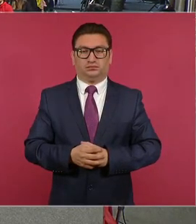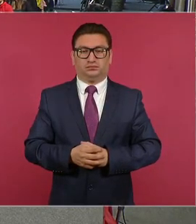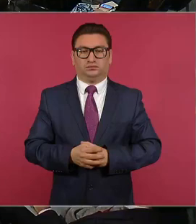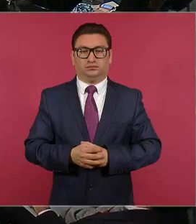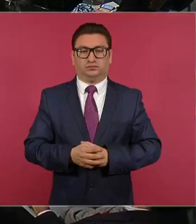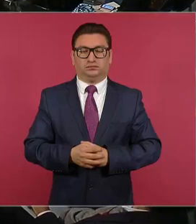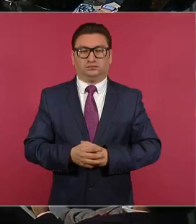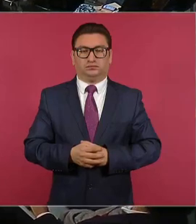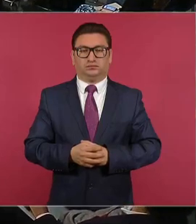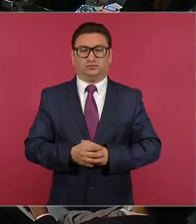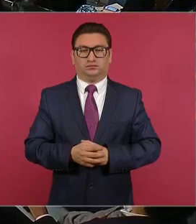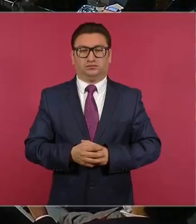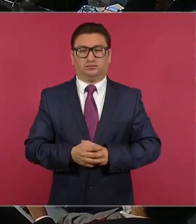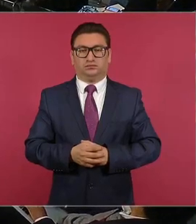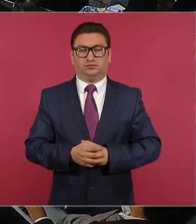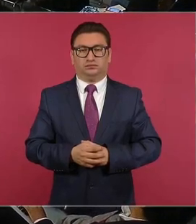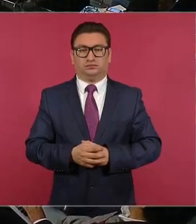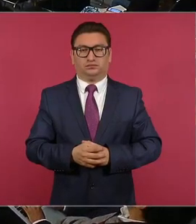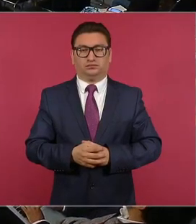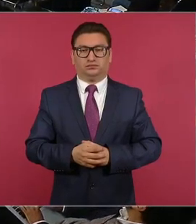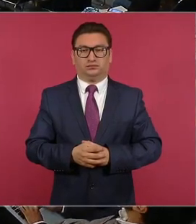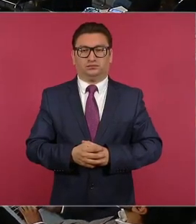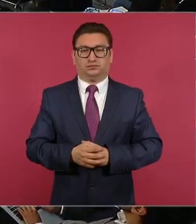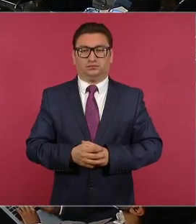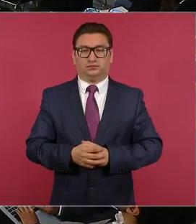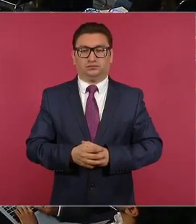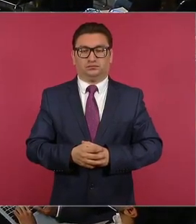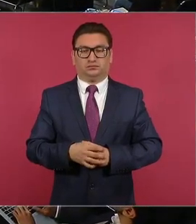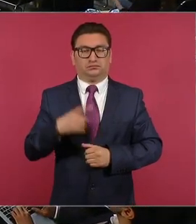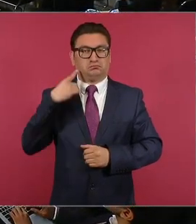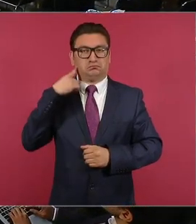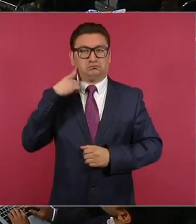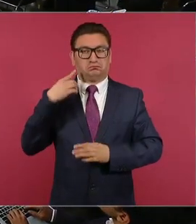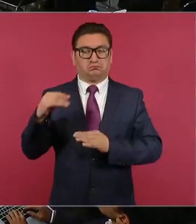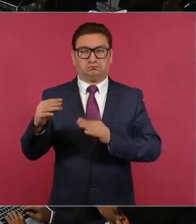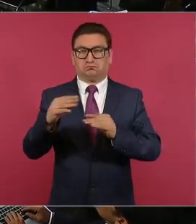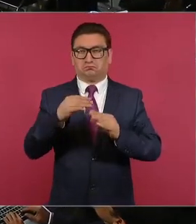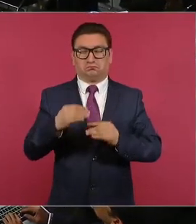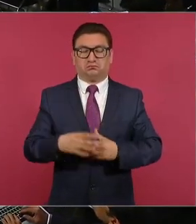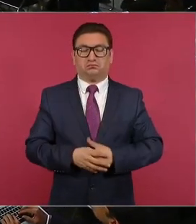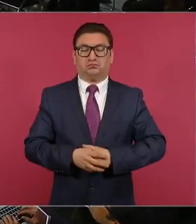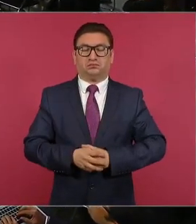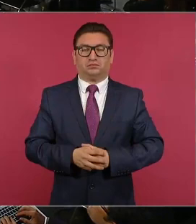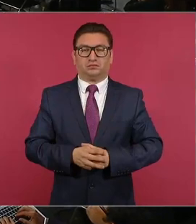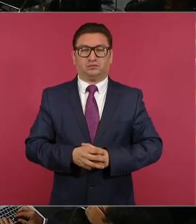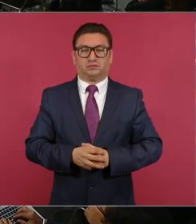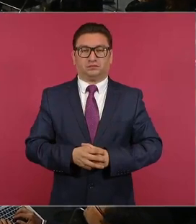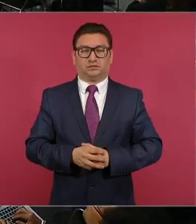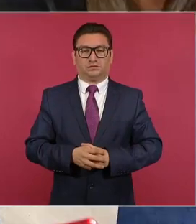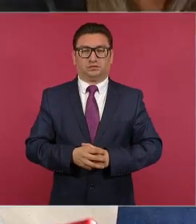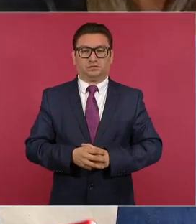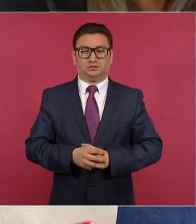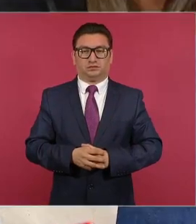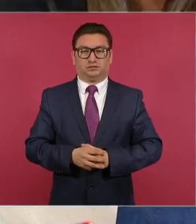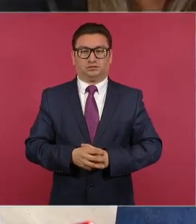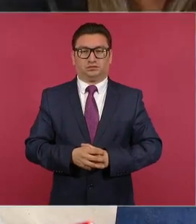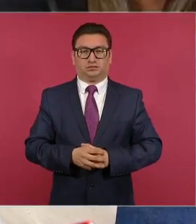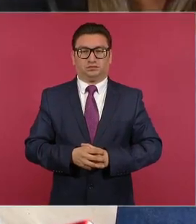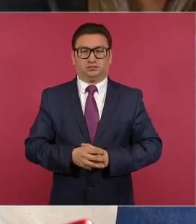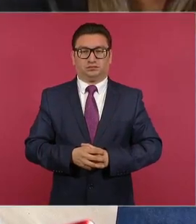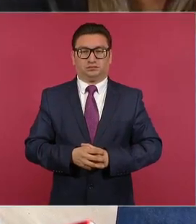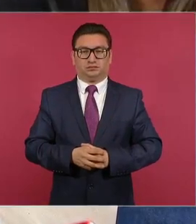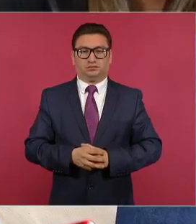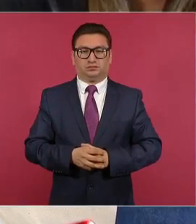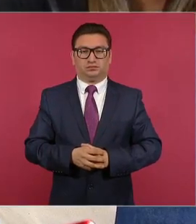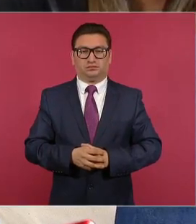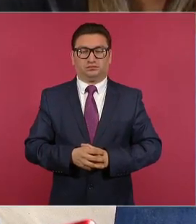les están dando mayores atributos respecto a las, o más bien por la presión que ejercen al gobierno, aquí en la Ciudad de México